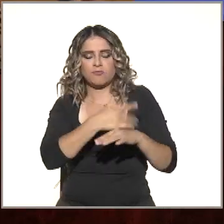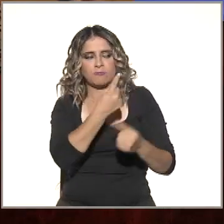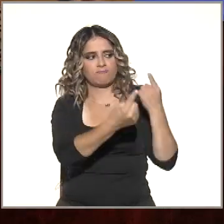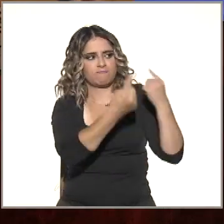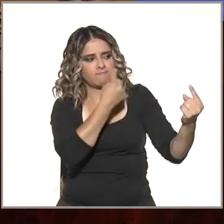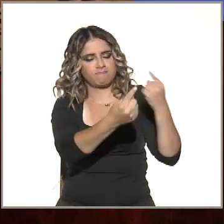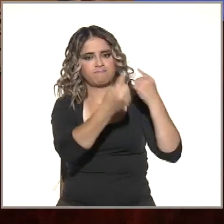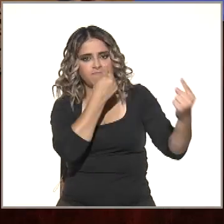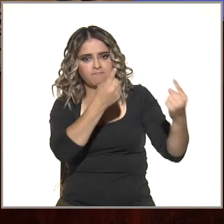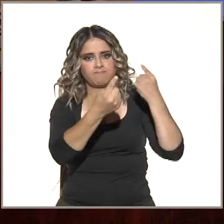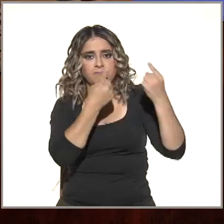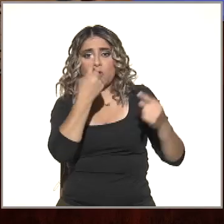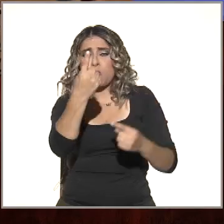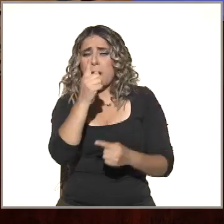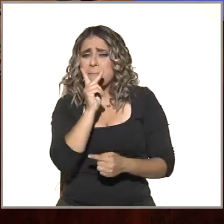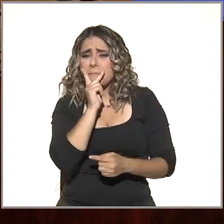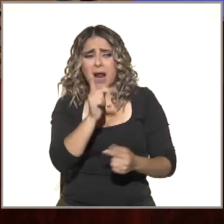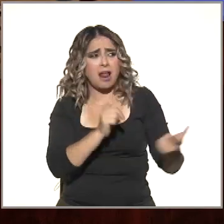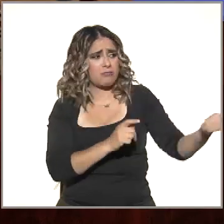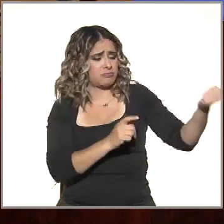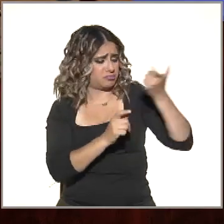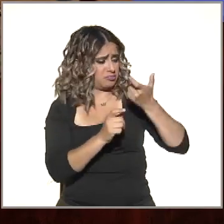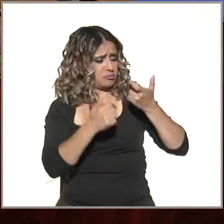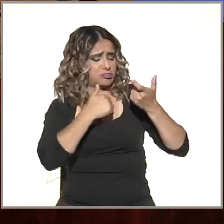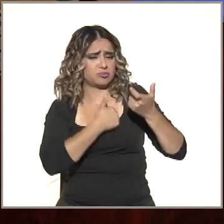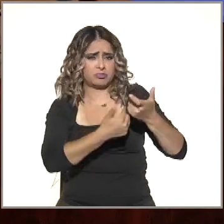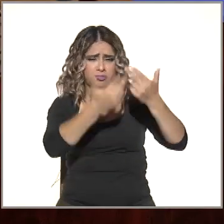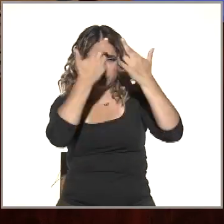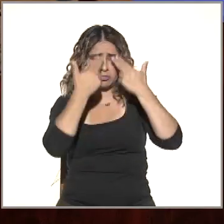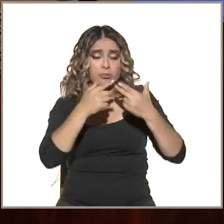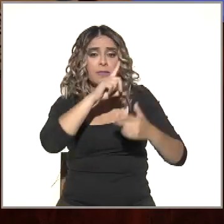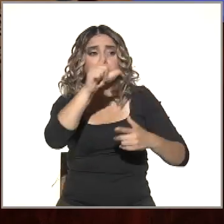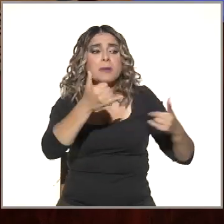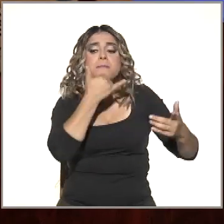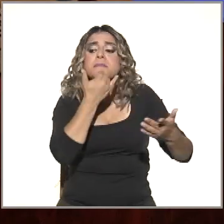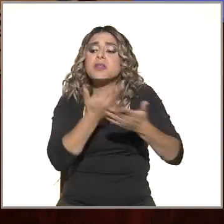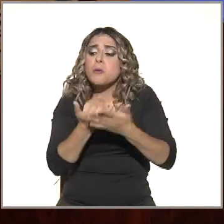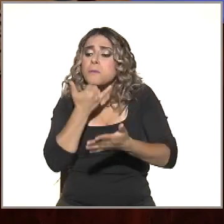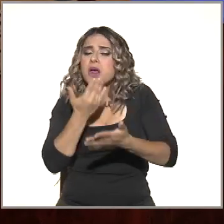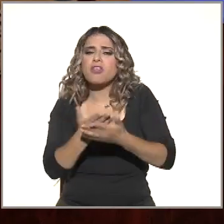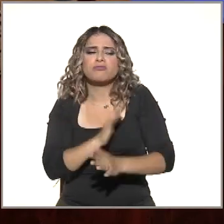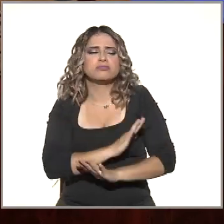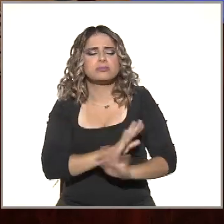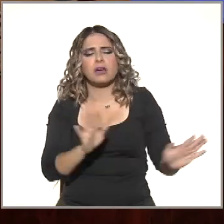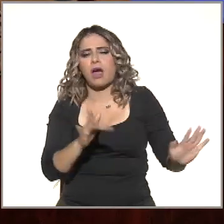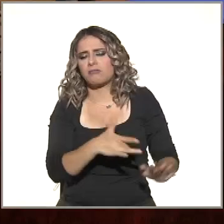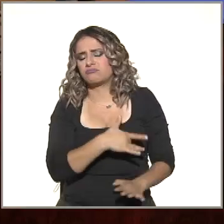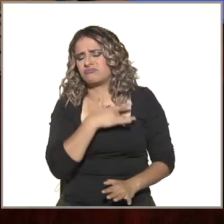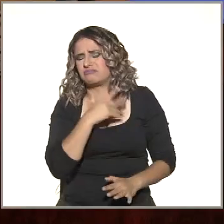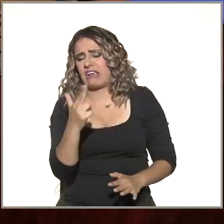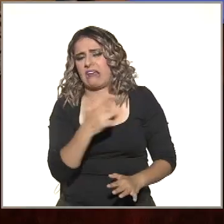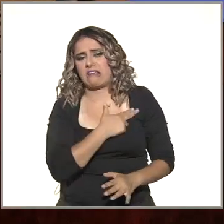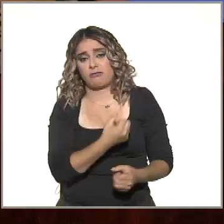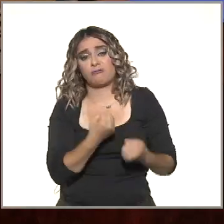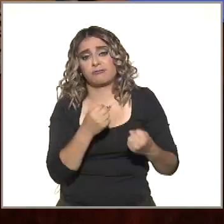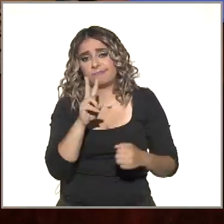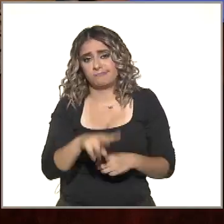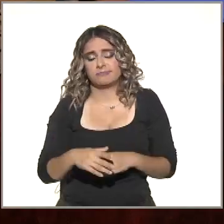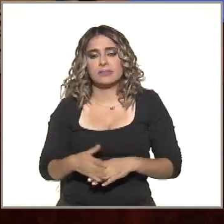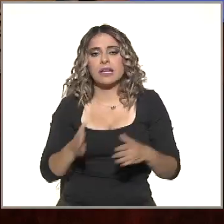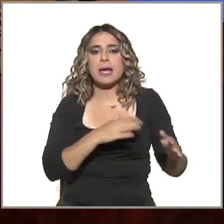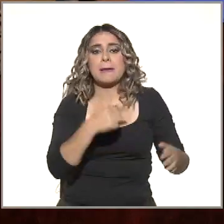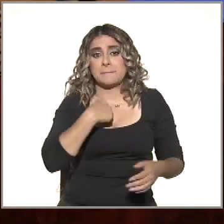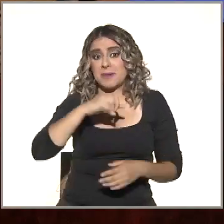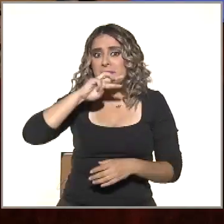palabras? Solo una palabra. Después, pues ya no sirve una disculpa porque mi mamá me afectó bastante. Laura Telles, a mí mi mamá